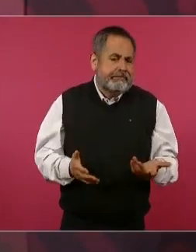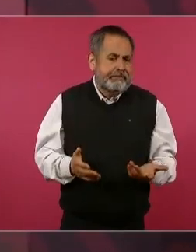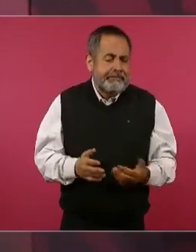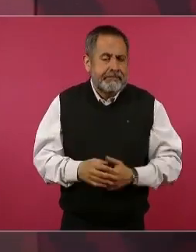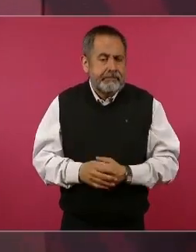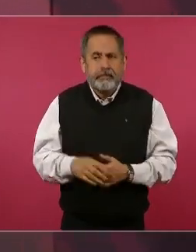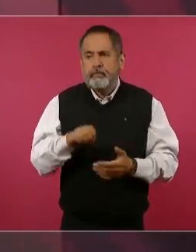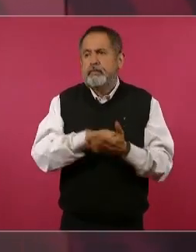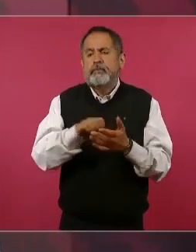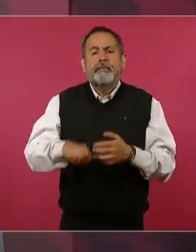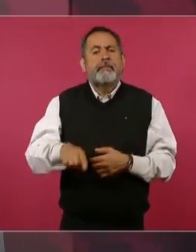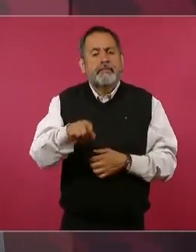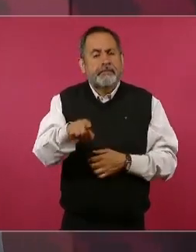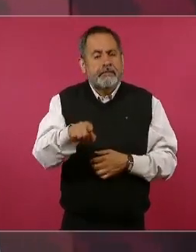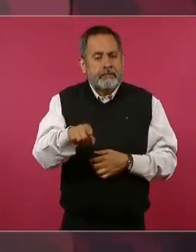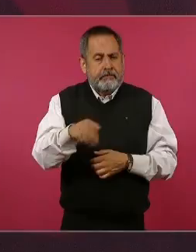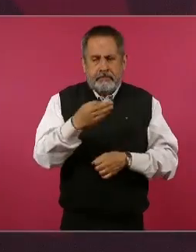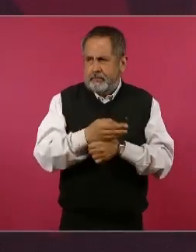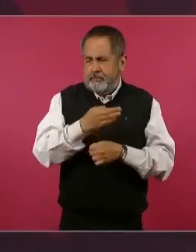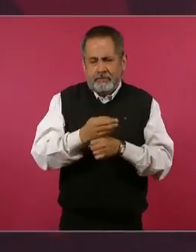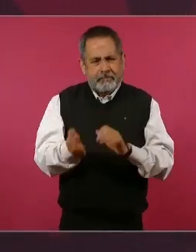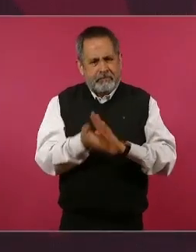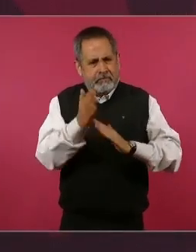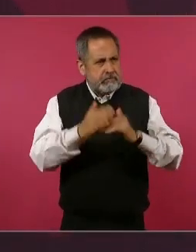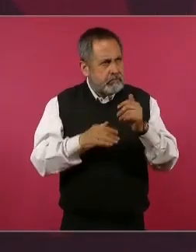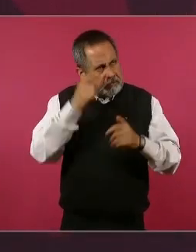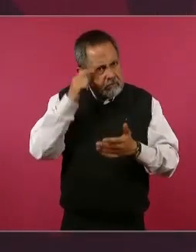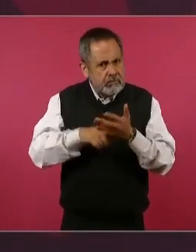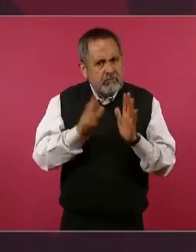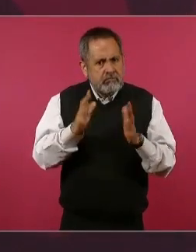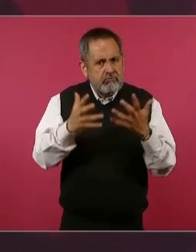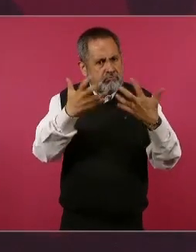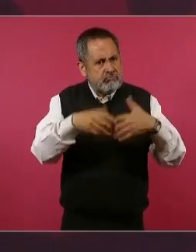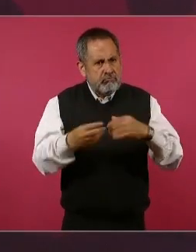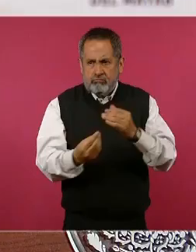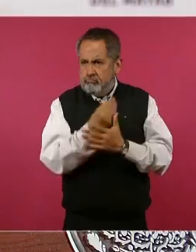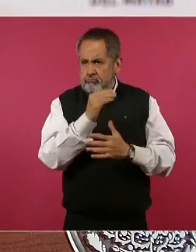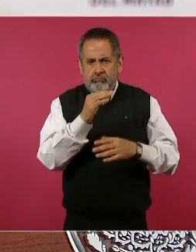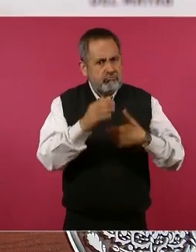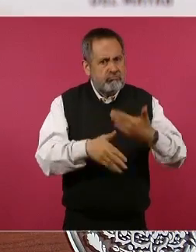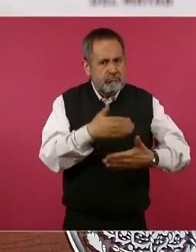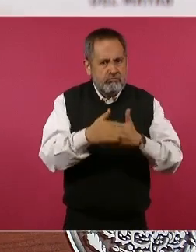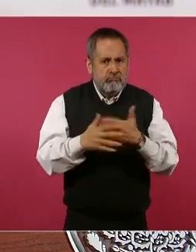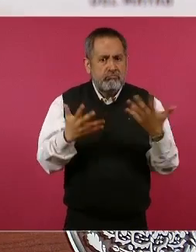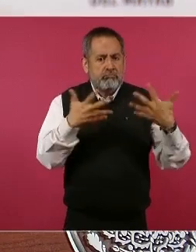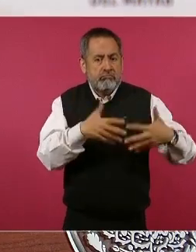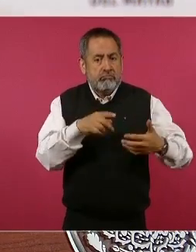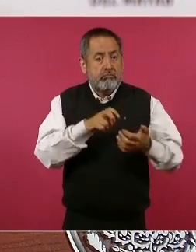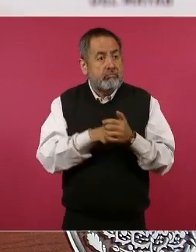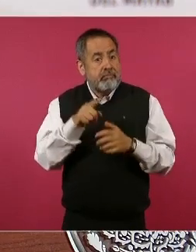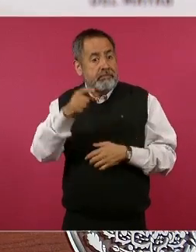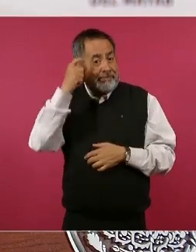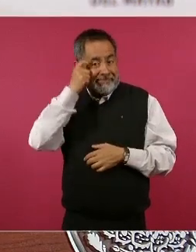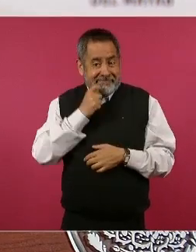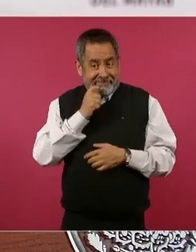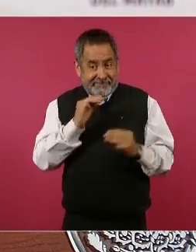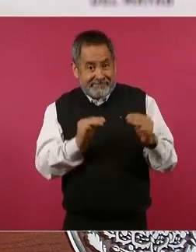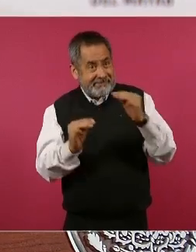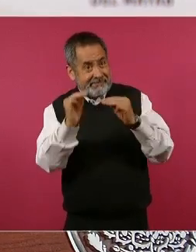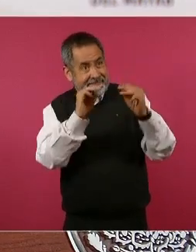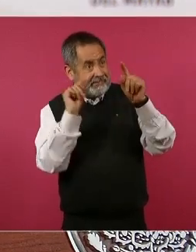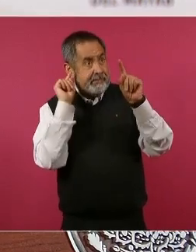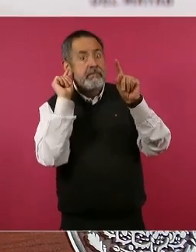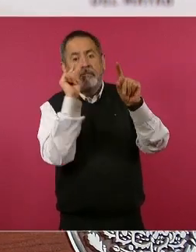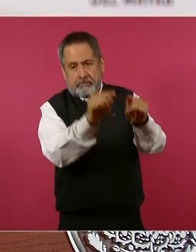ejemplo, ahora se está construyendo, ya está funcionando un centro nuevo de Teletón en la montaña de Guerrero,